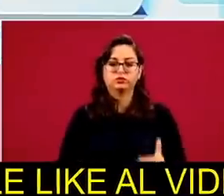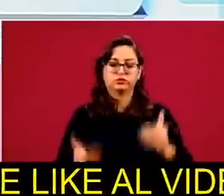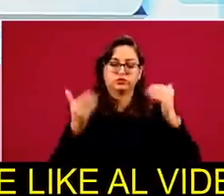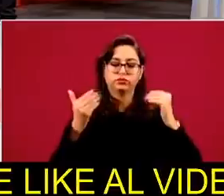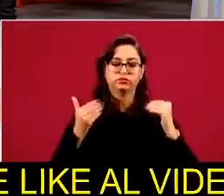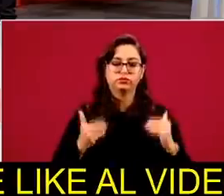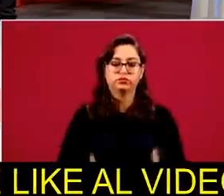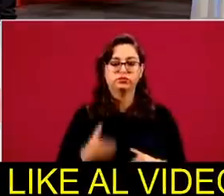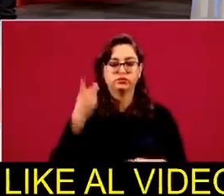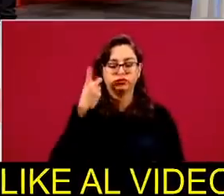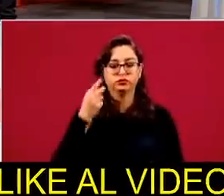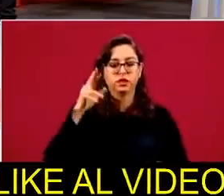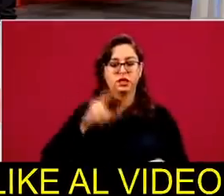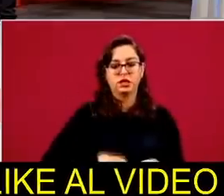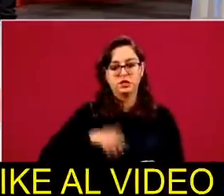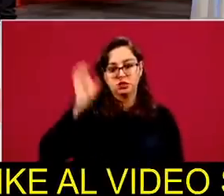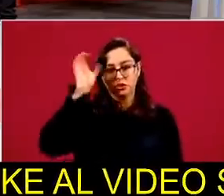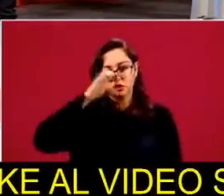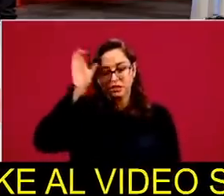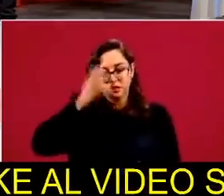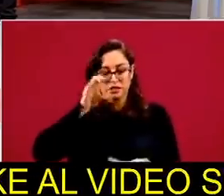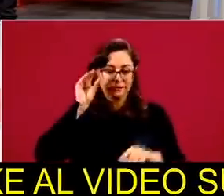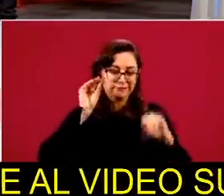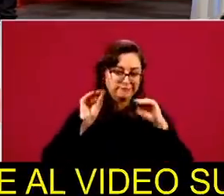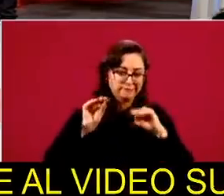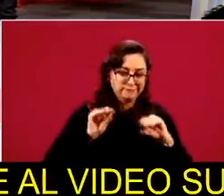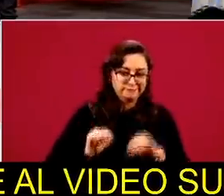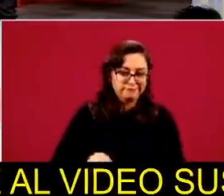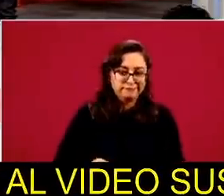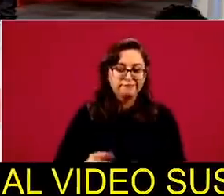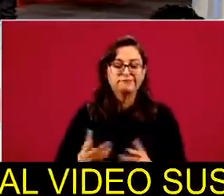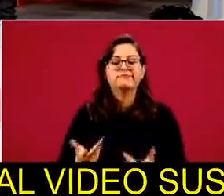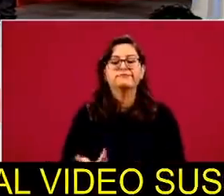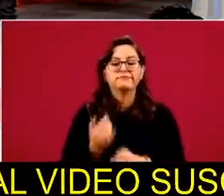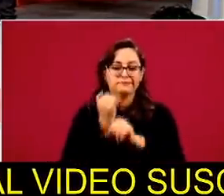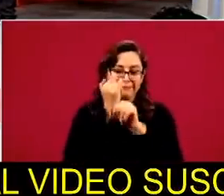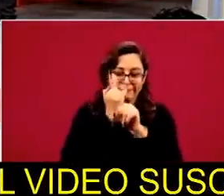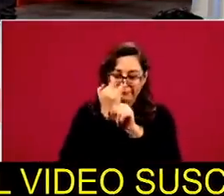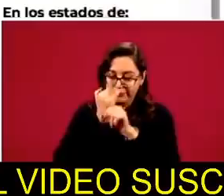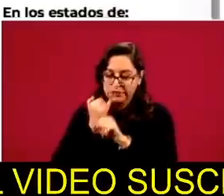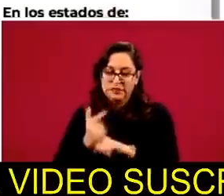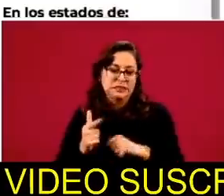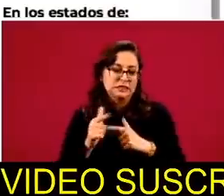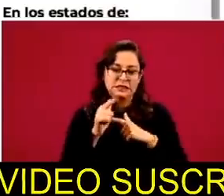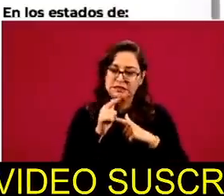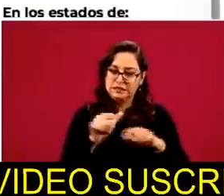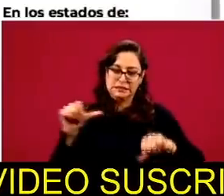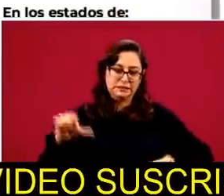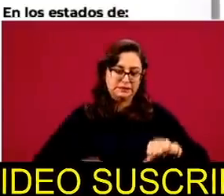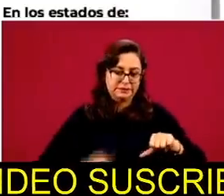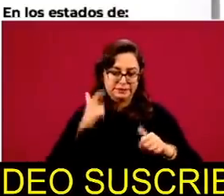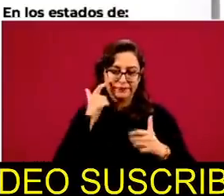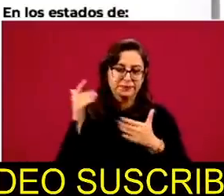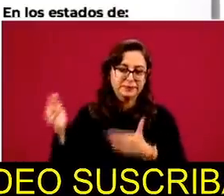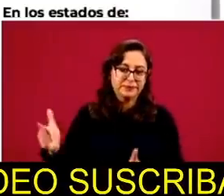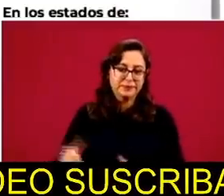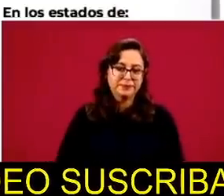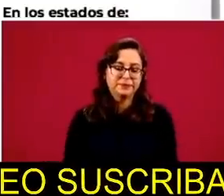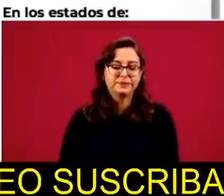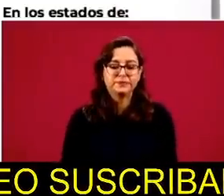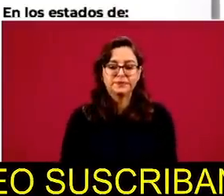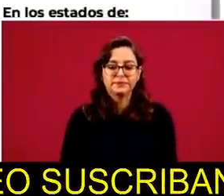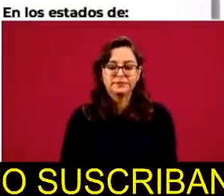la dirección health científica continúa realizando su actividad en este en este mes